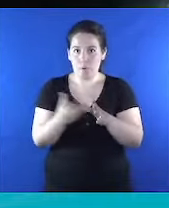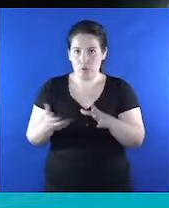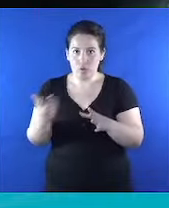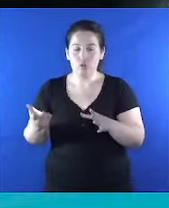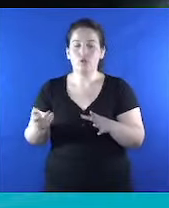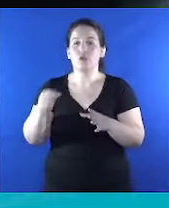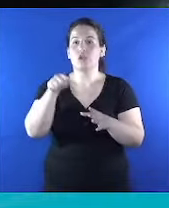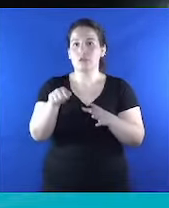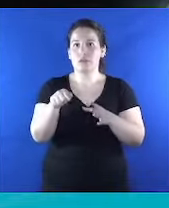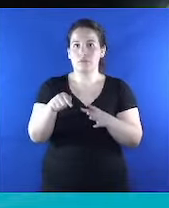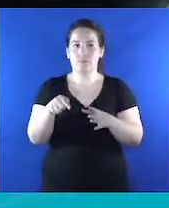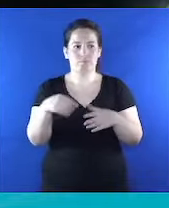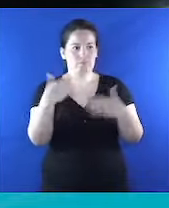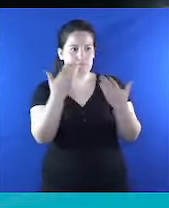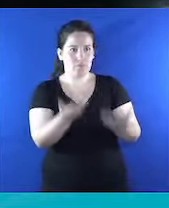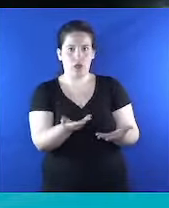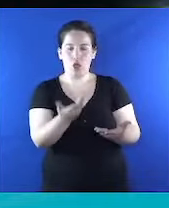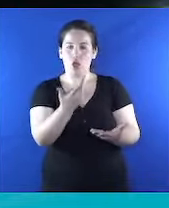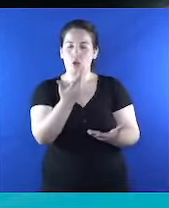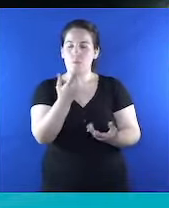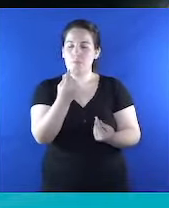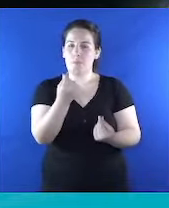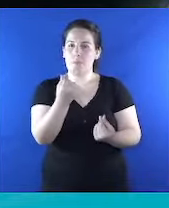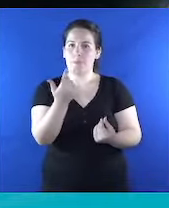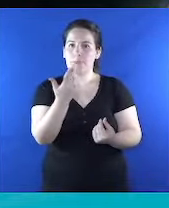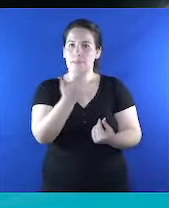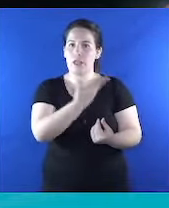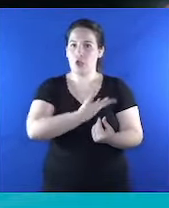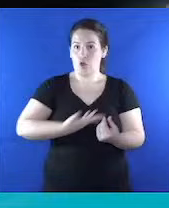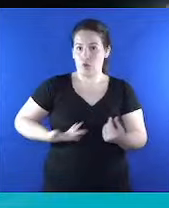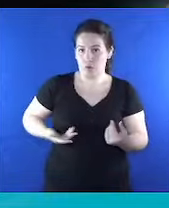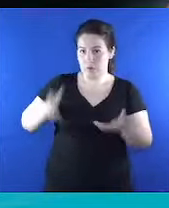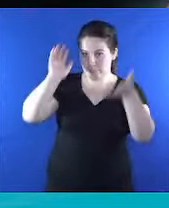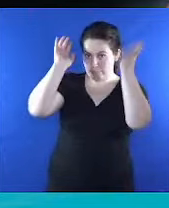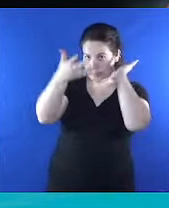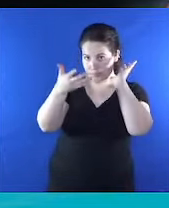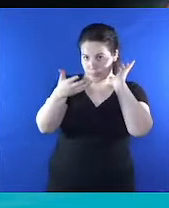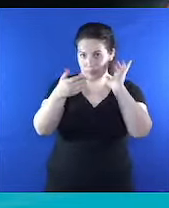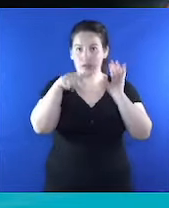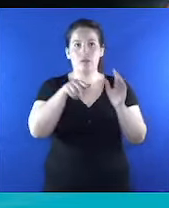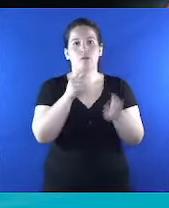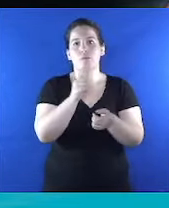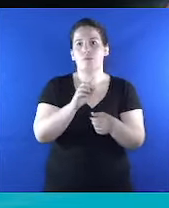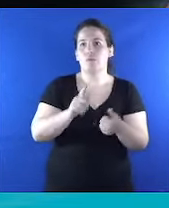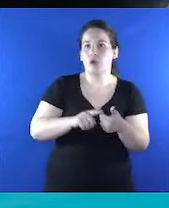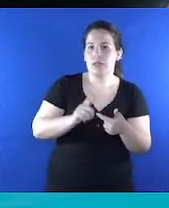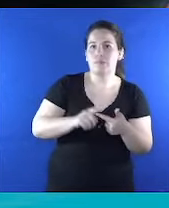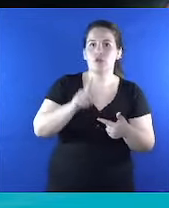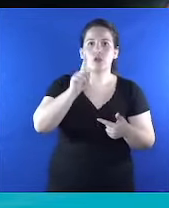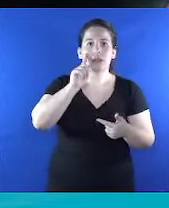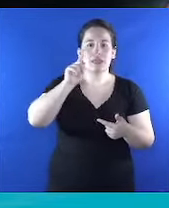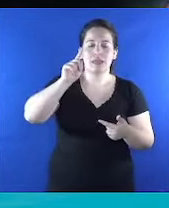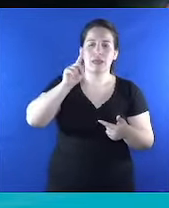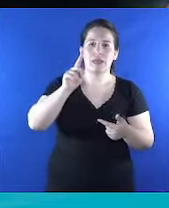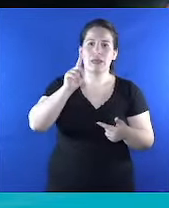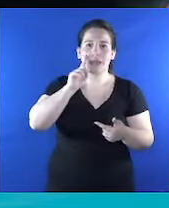ante lo que hace el gobierno de Javier Miley respecto de inades y la suspensión de las